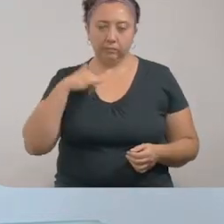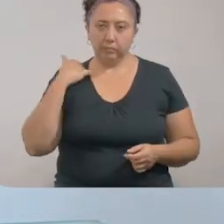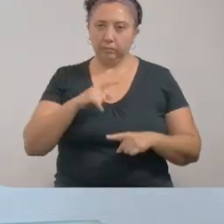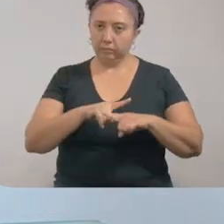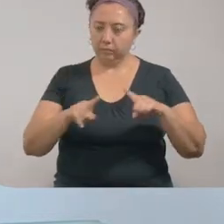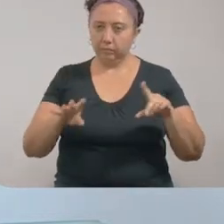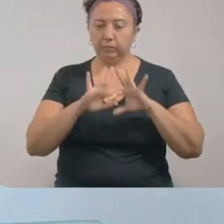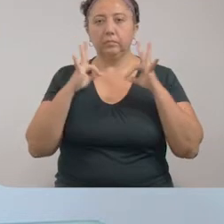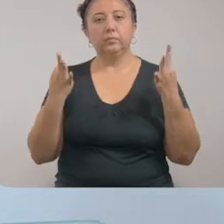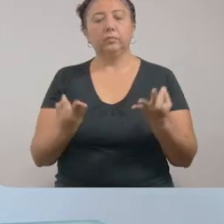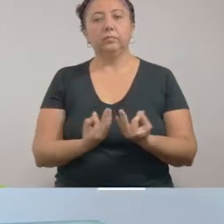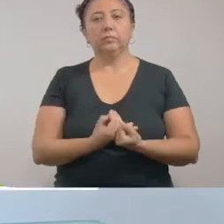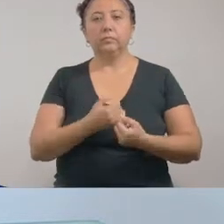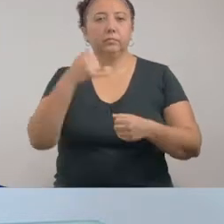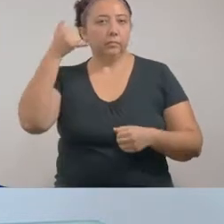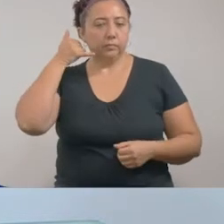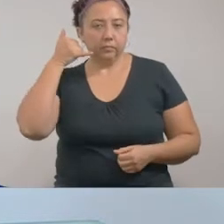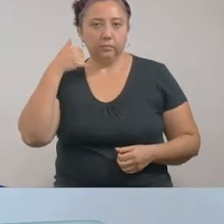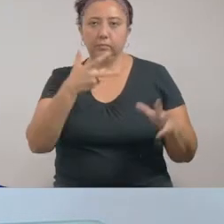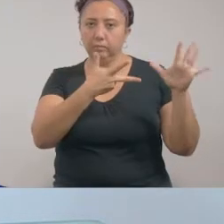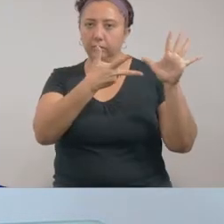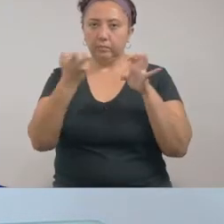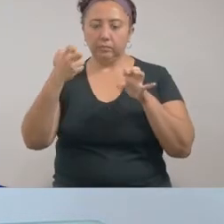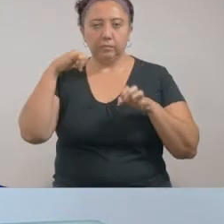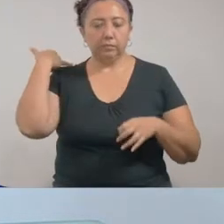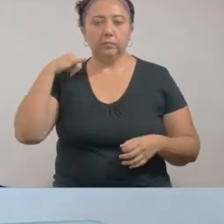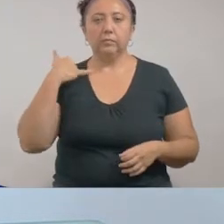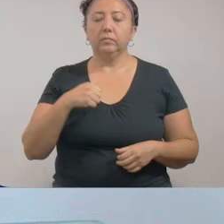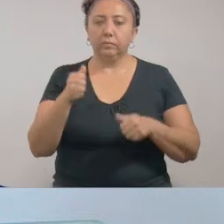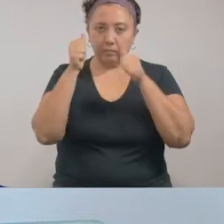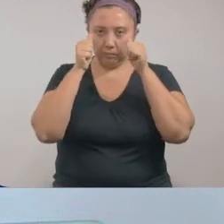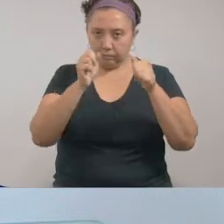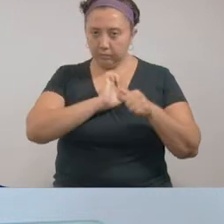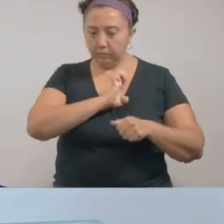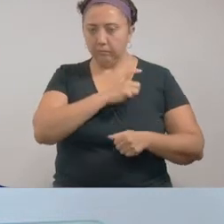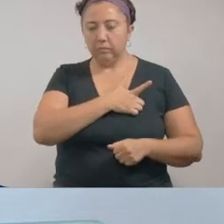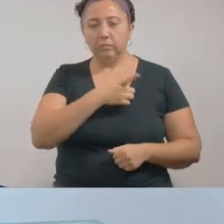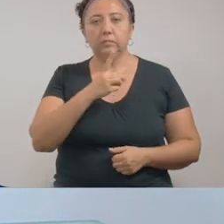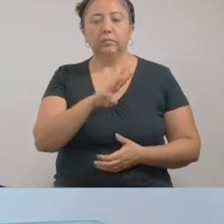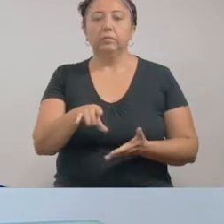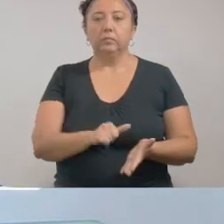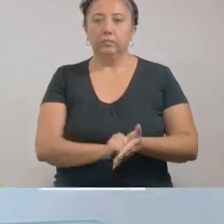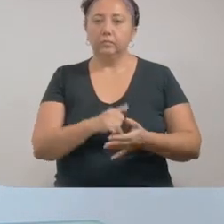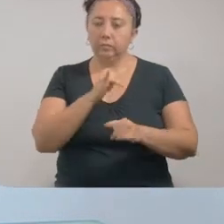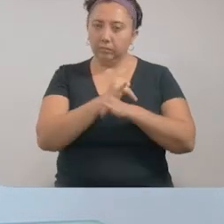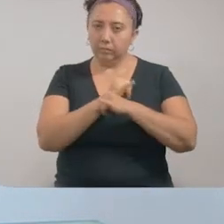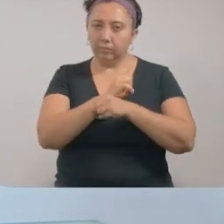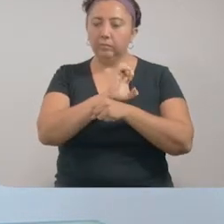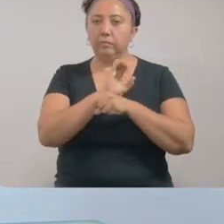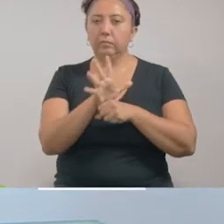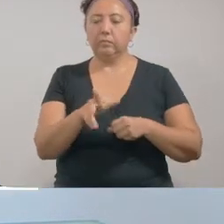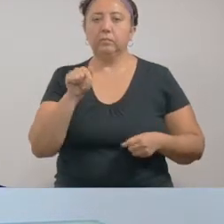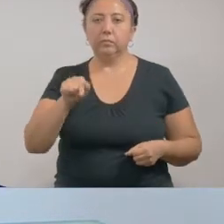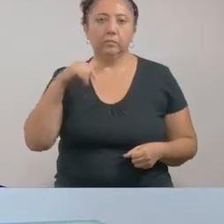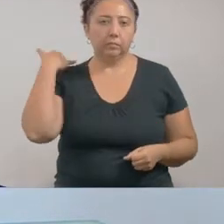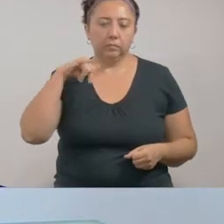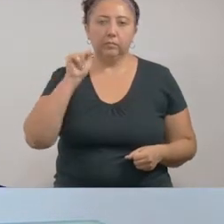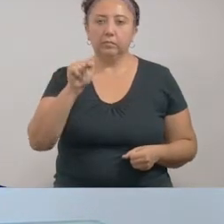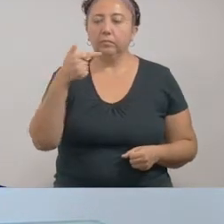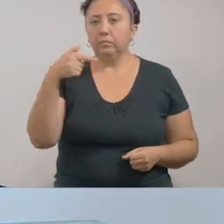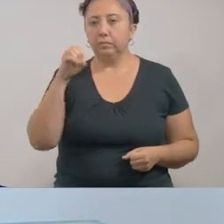diversos canales la línea telefónica 800 yucatán atienden español y en maya la página de internet coronavirus